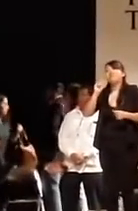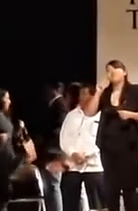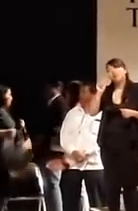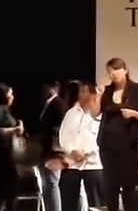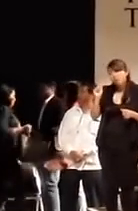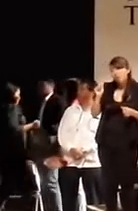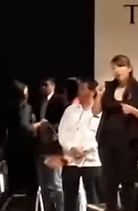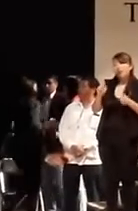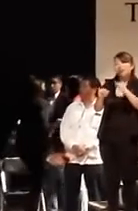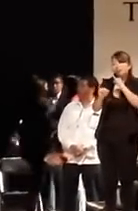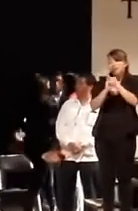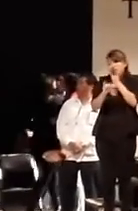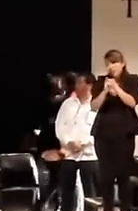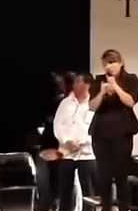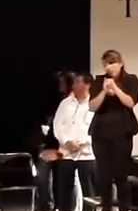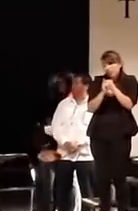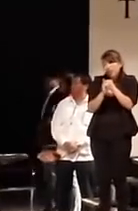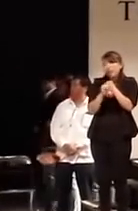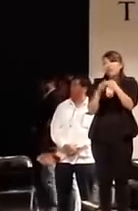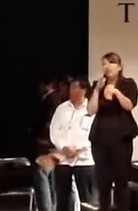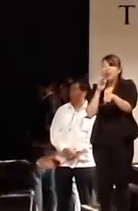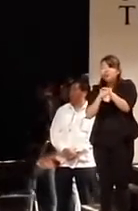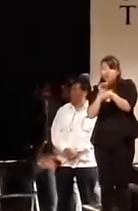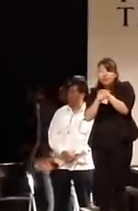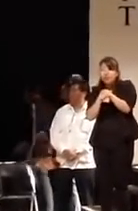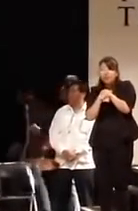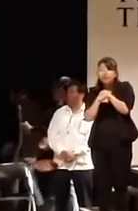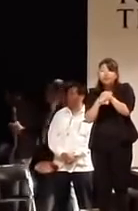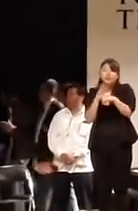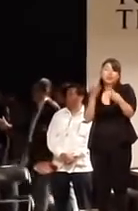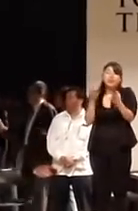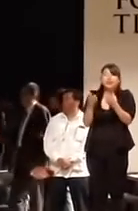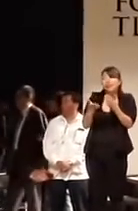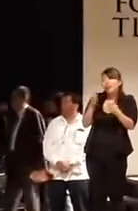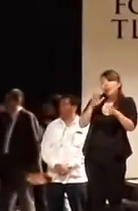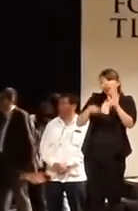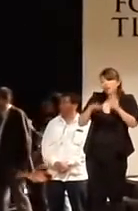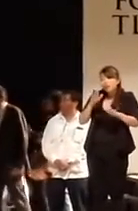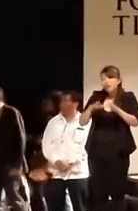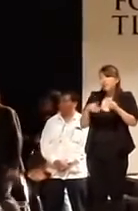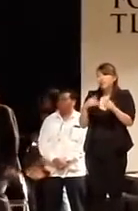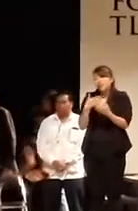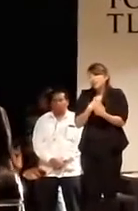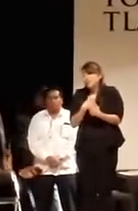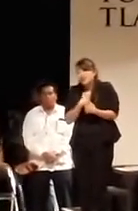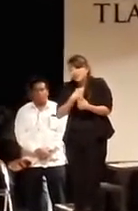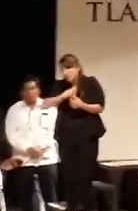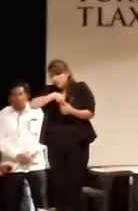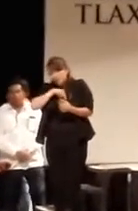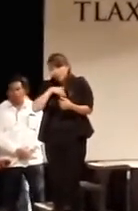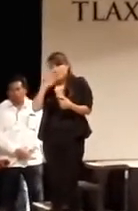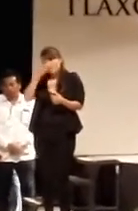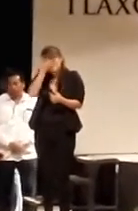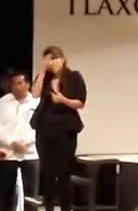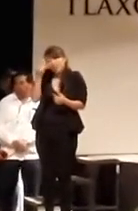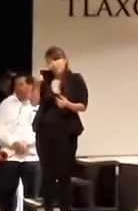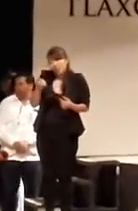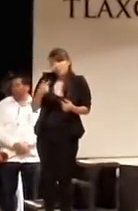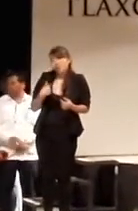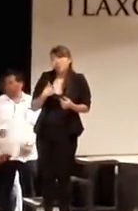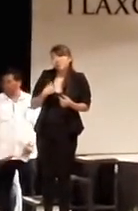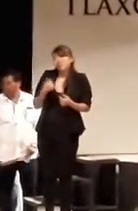mercadotecnia, en las influencias más dudosas y nocivas. Aceptemos que no conocemos a